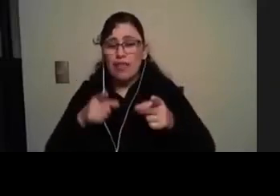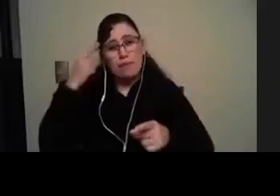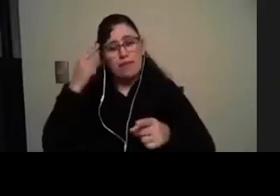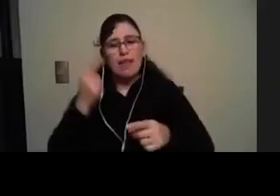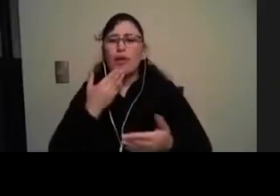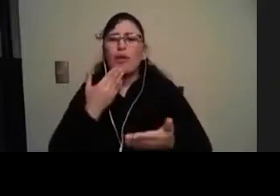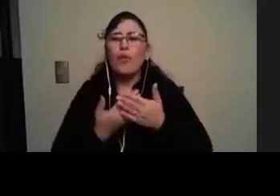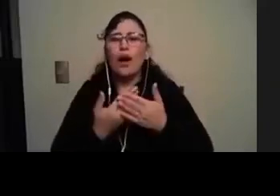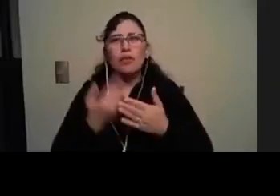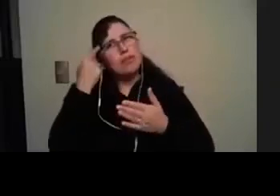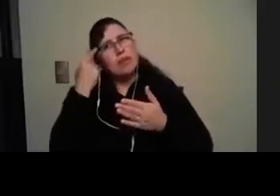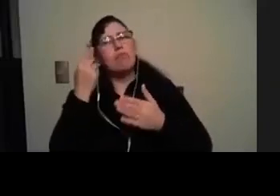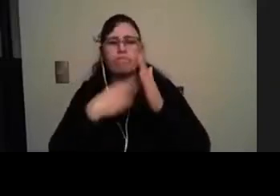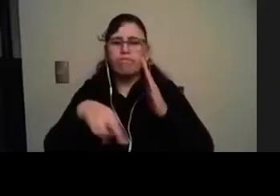acuerdo?